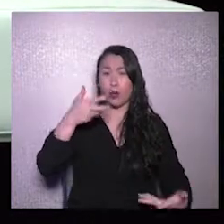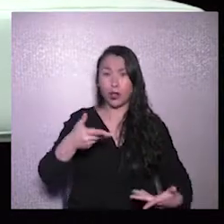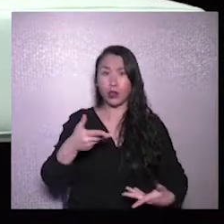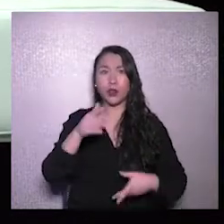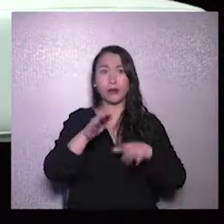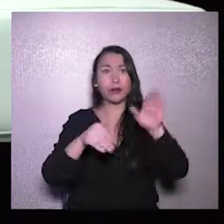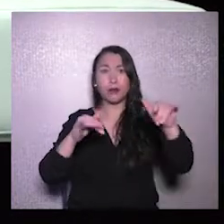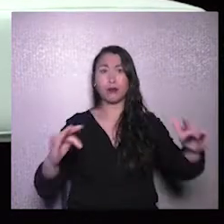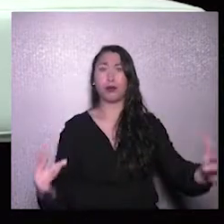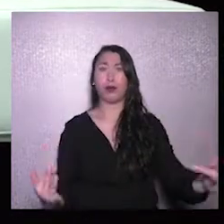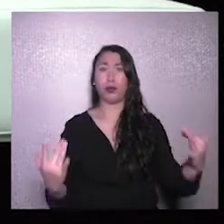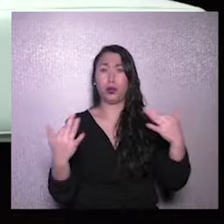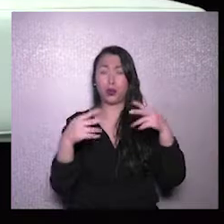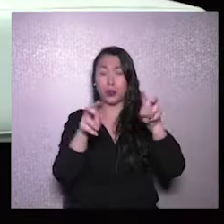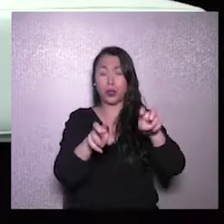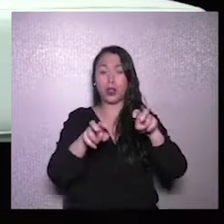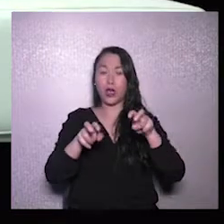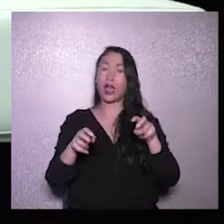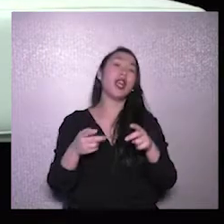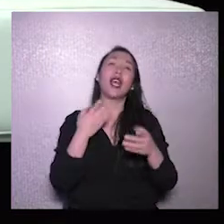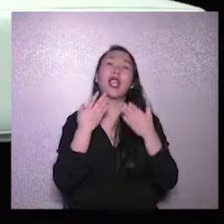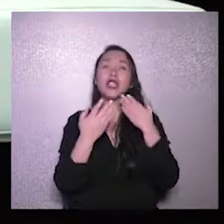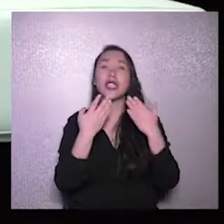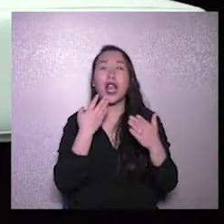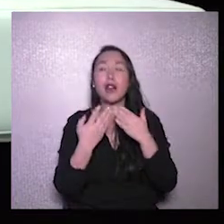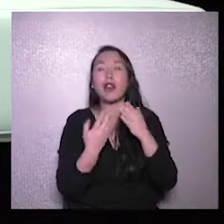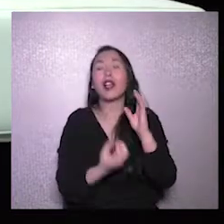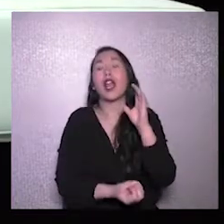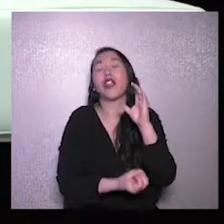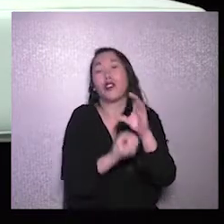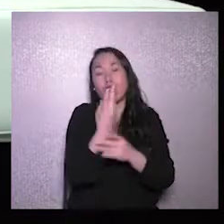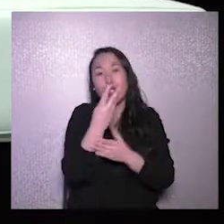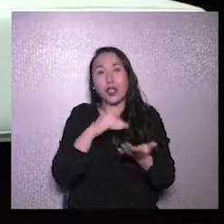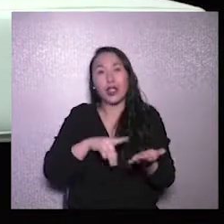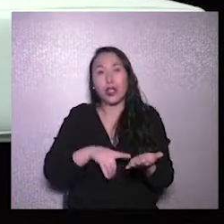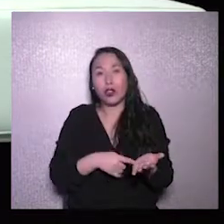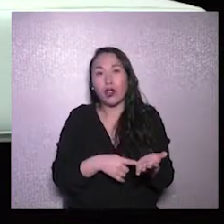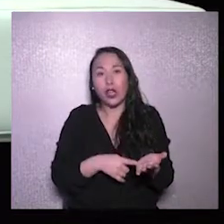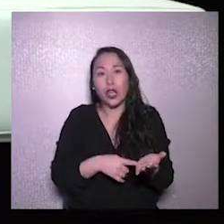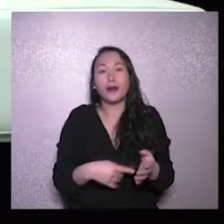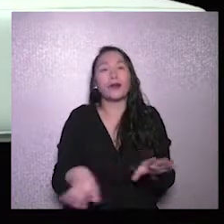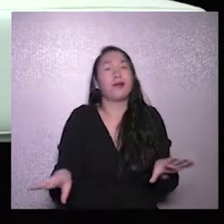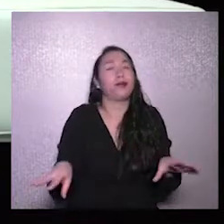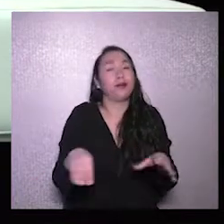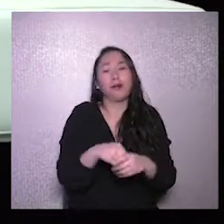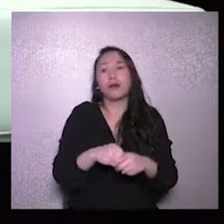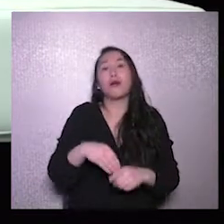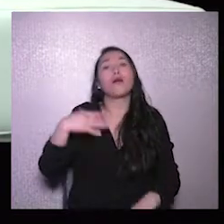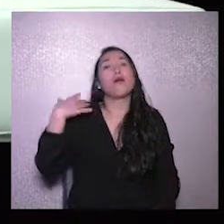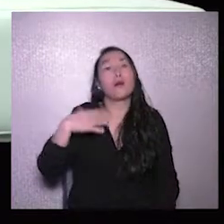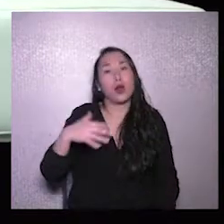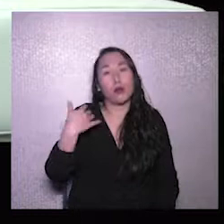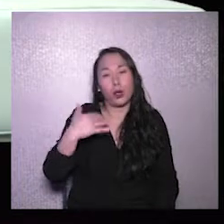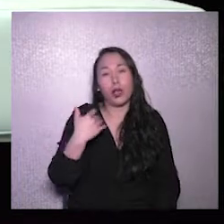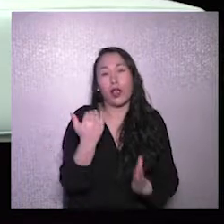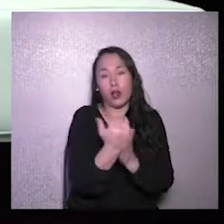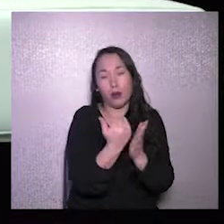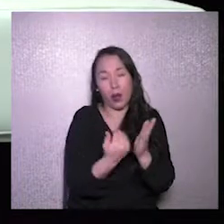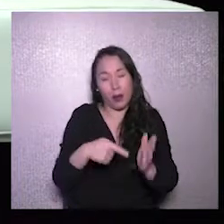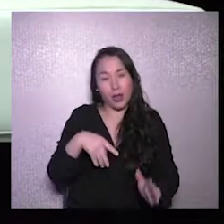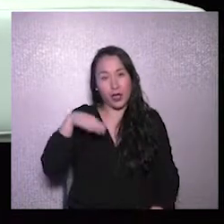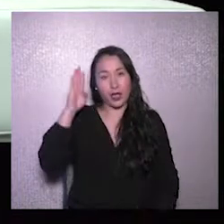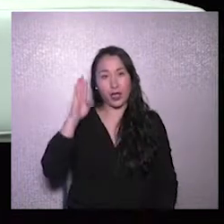mucha gente y se habla sobre lo que es innovación y tecnología, forma parte esencial del programa del candidato. Muchas